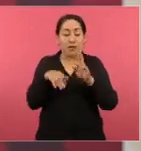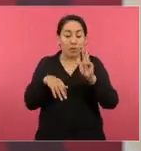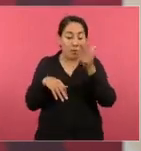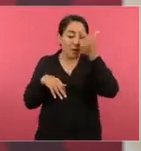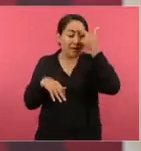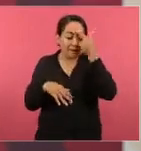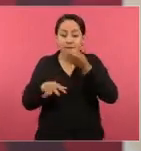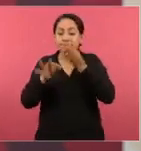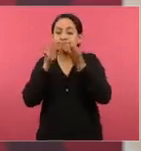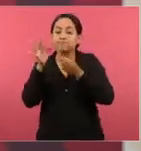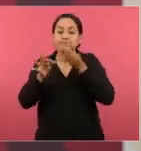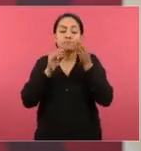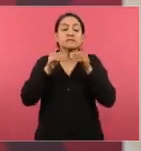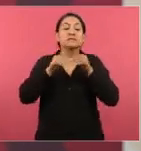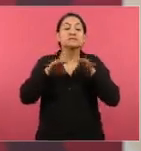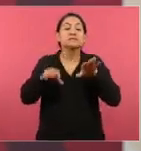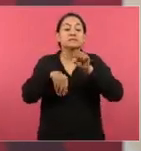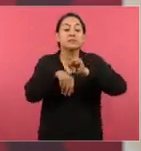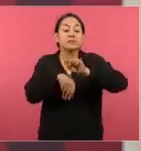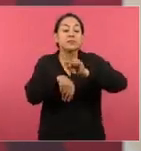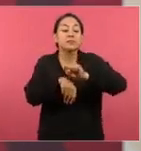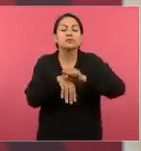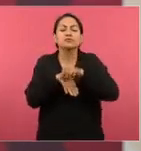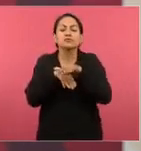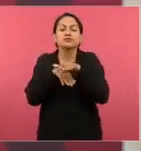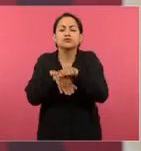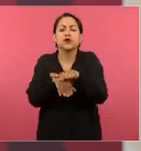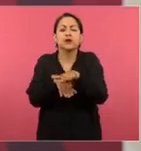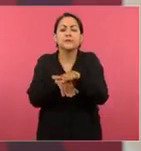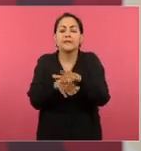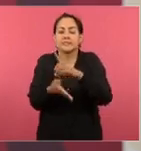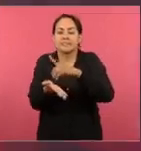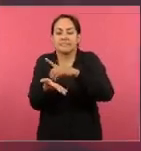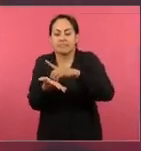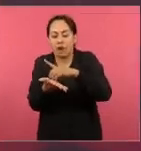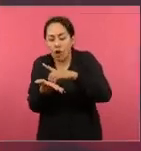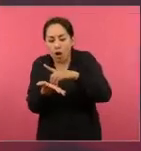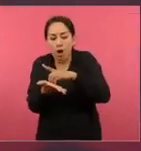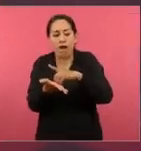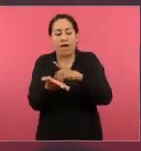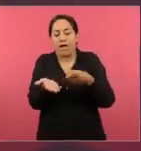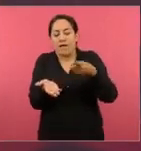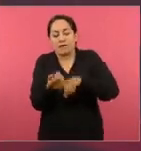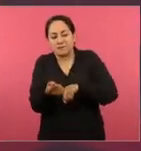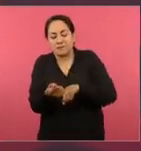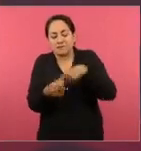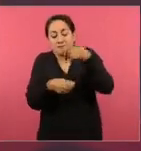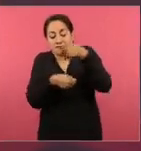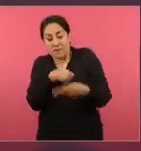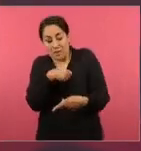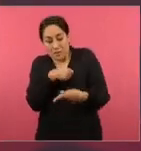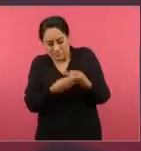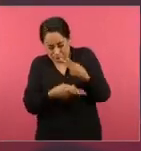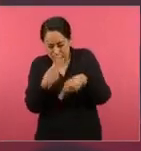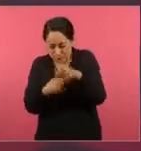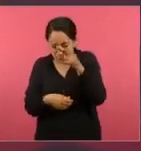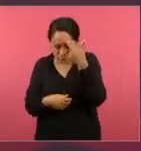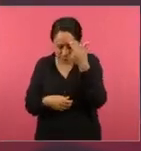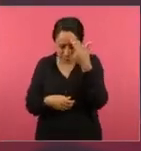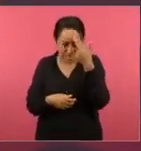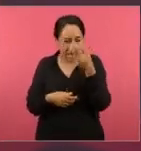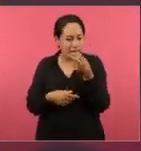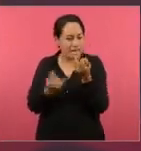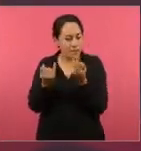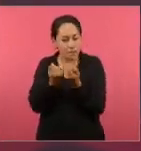impulsamos a nivel secundaria y media superior sobre si te drogas te dañas y la importancia que tenía la estrategia en el aula? ¿Dónde creen